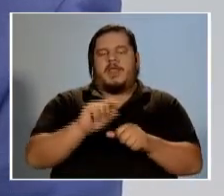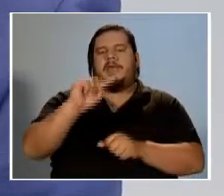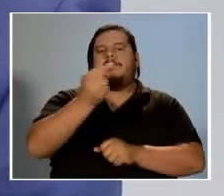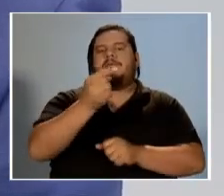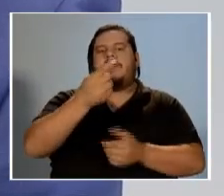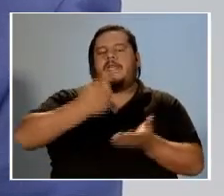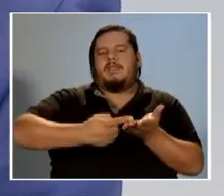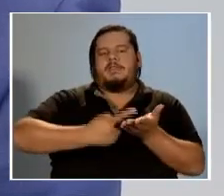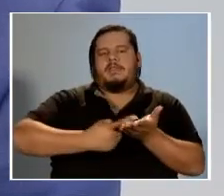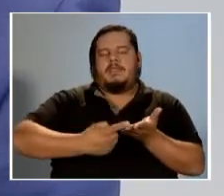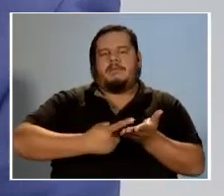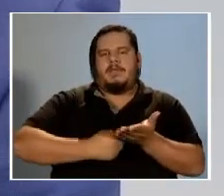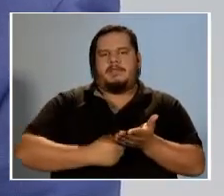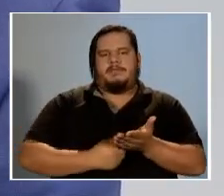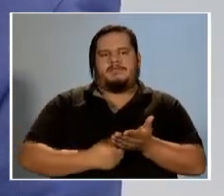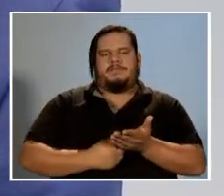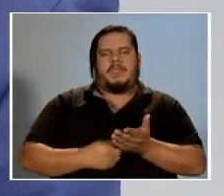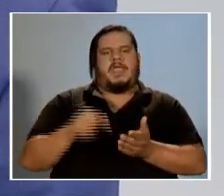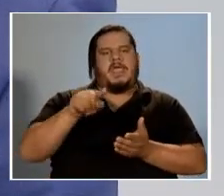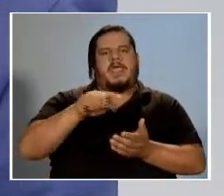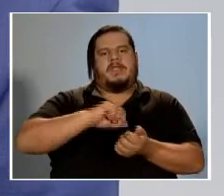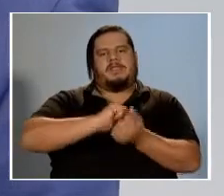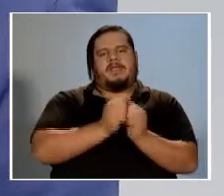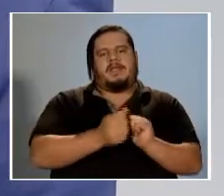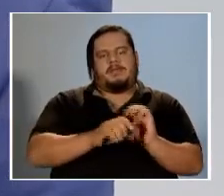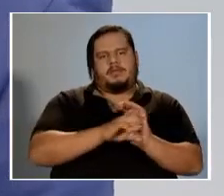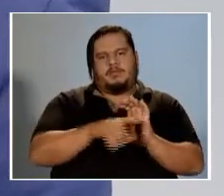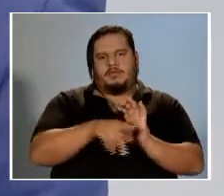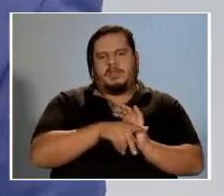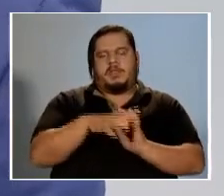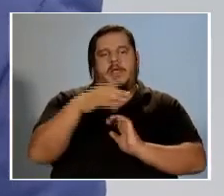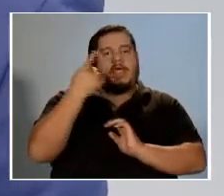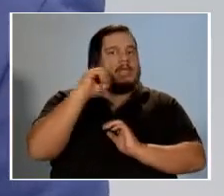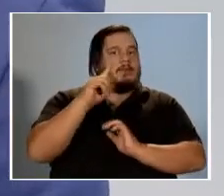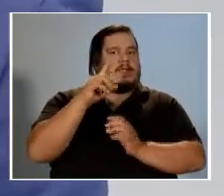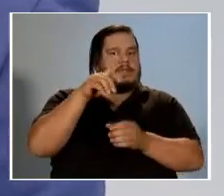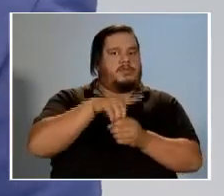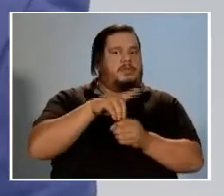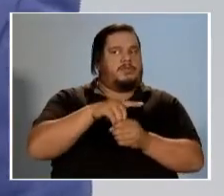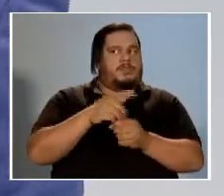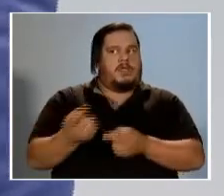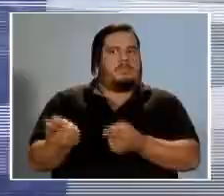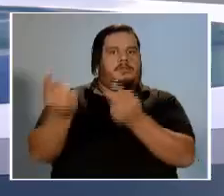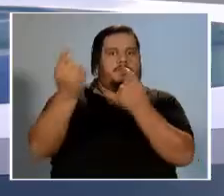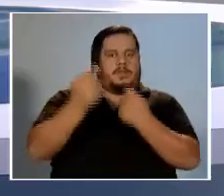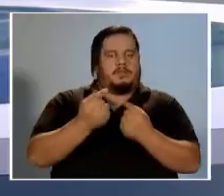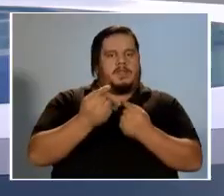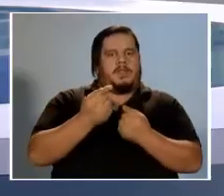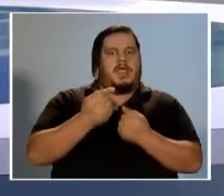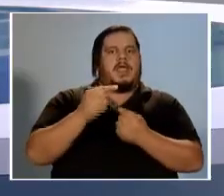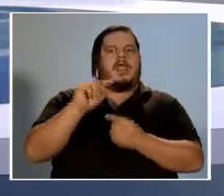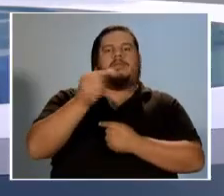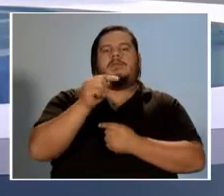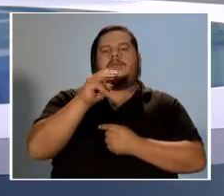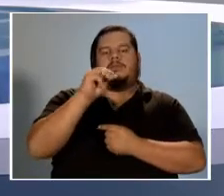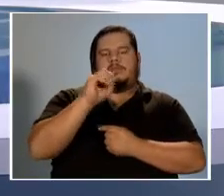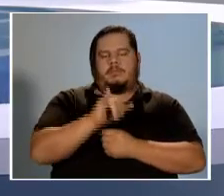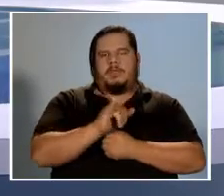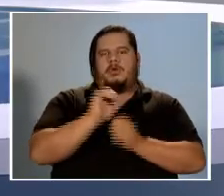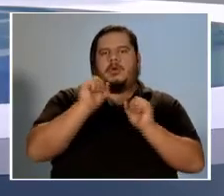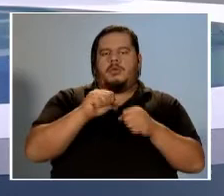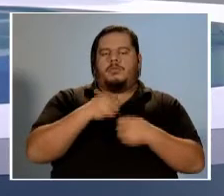debate este cambio constitucional, y para que los diputados entrantes que ingresan el próximo 1 de mayo pudieran